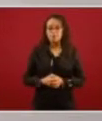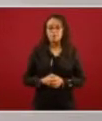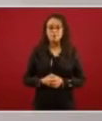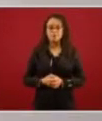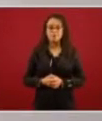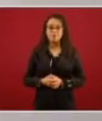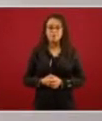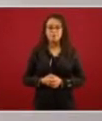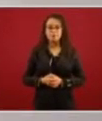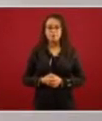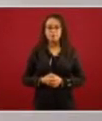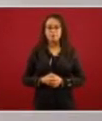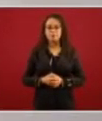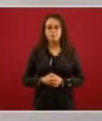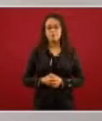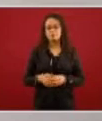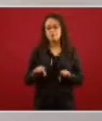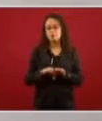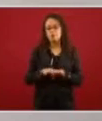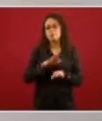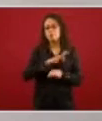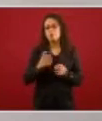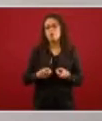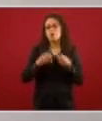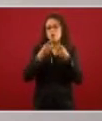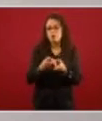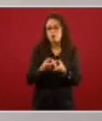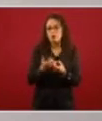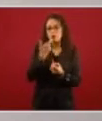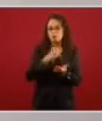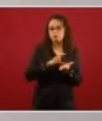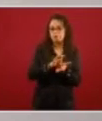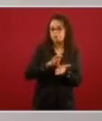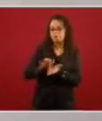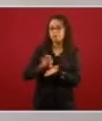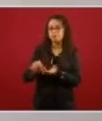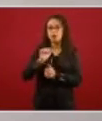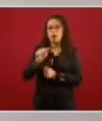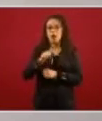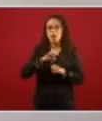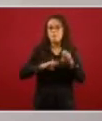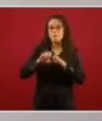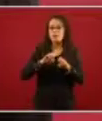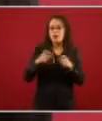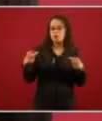para otorgar créditos a las pequeñas empresas familiares.